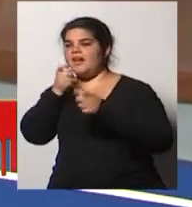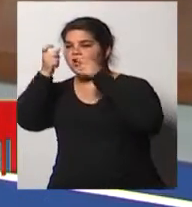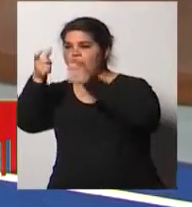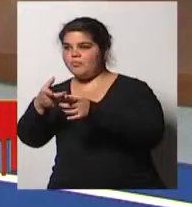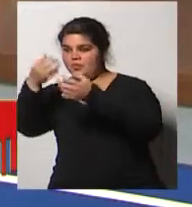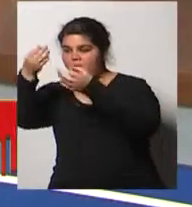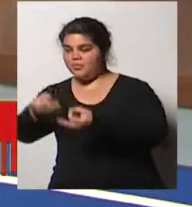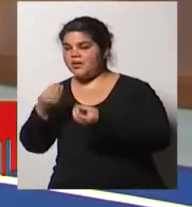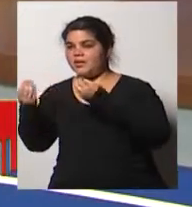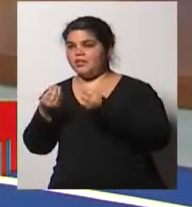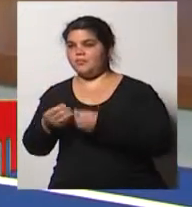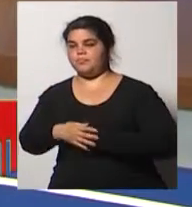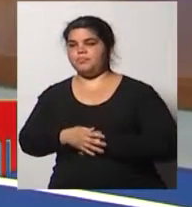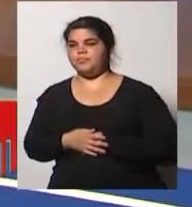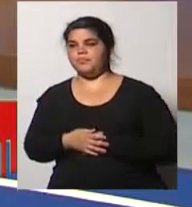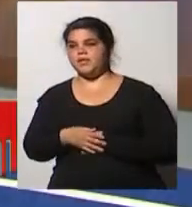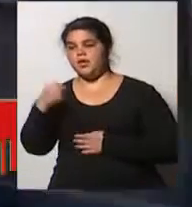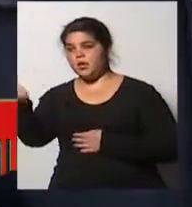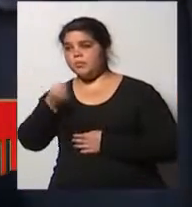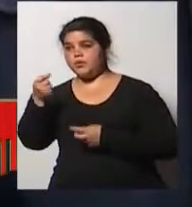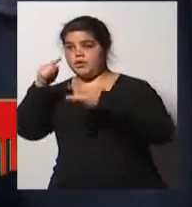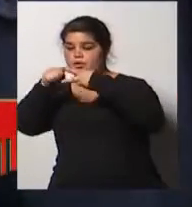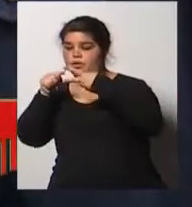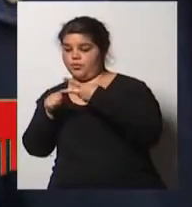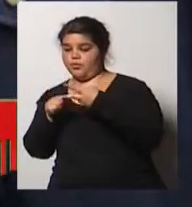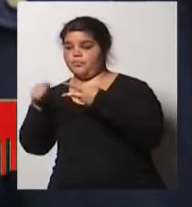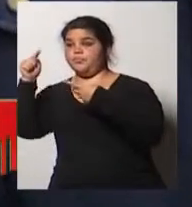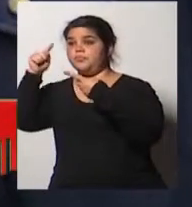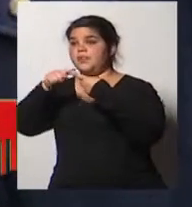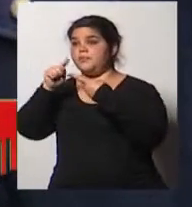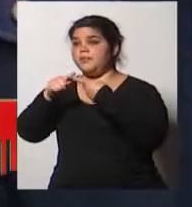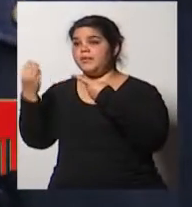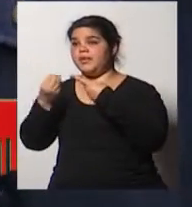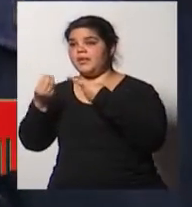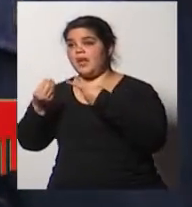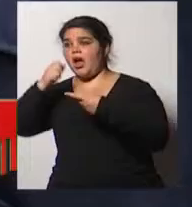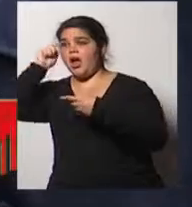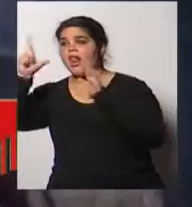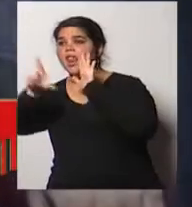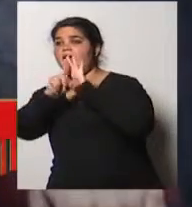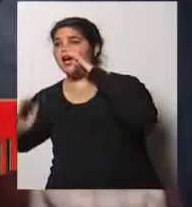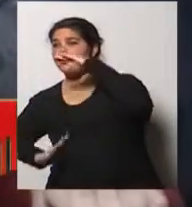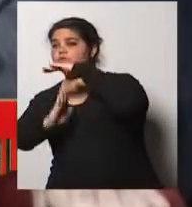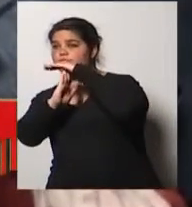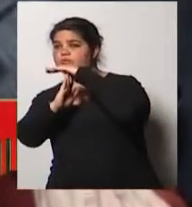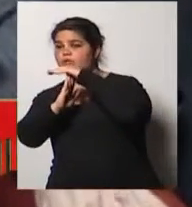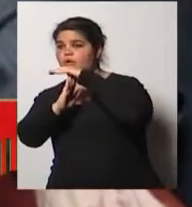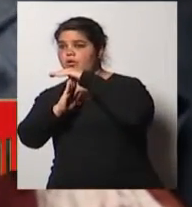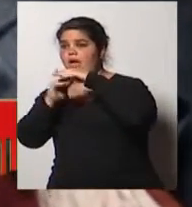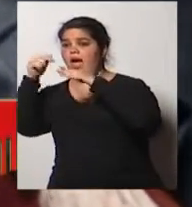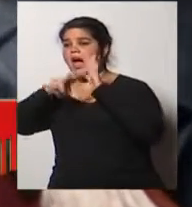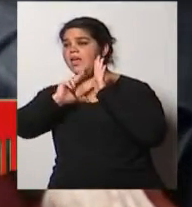sobre esto es tener en cuenta dos o tres cuestiones. La primera, que la Constitución argentina no establece